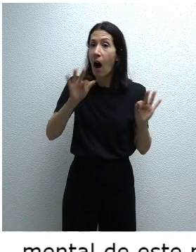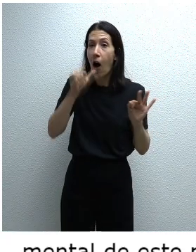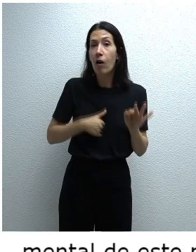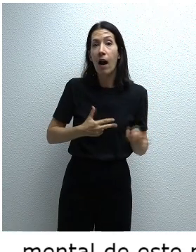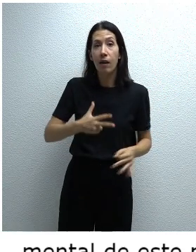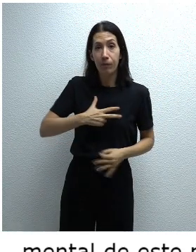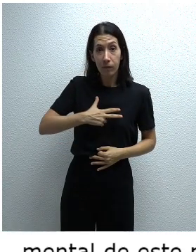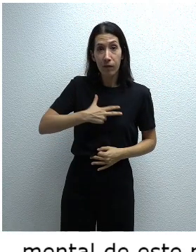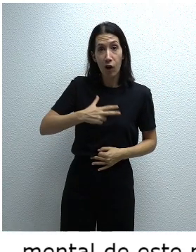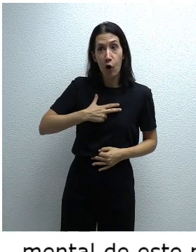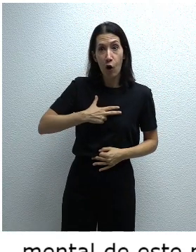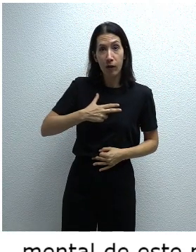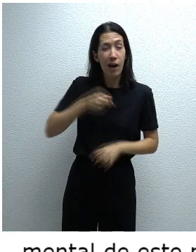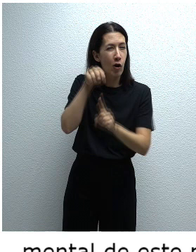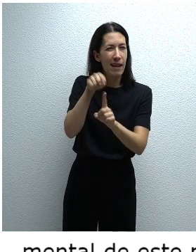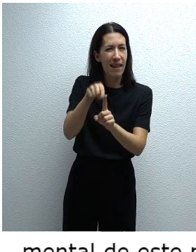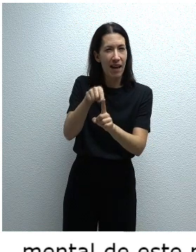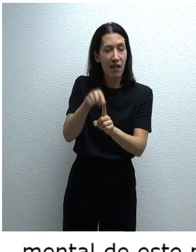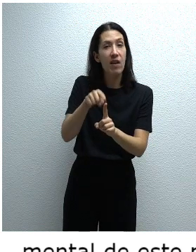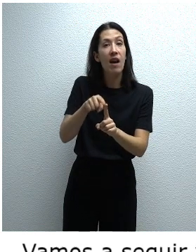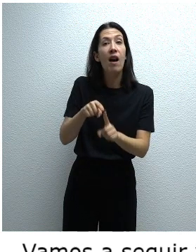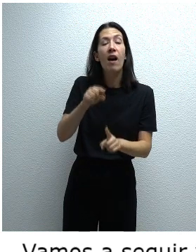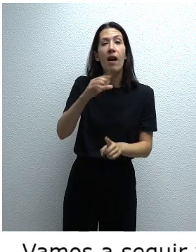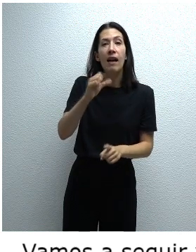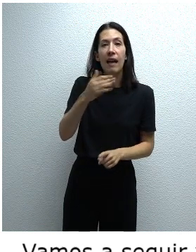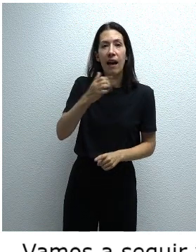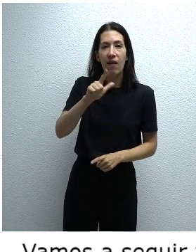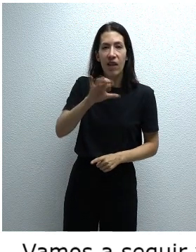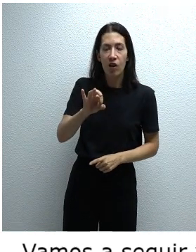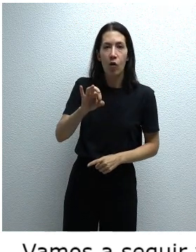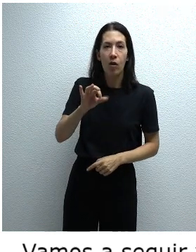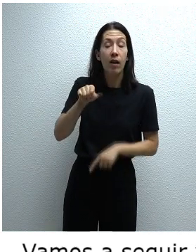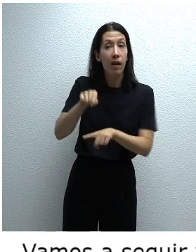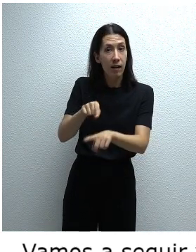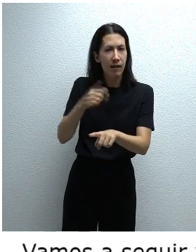de Alba, con el que hemos trabajado también en el Real Patronato junto con Almudena